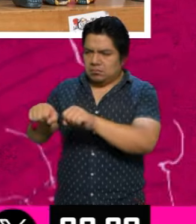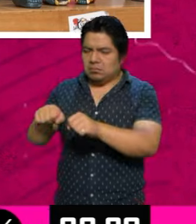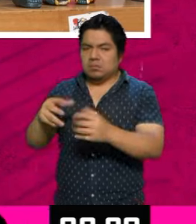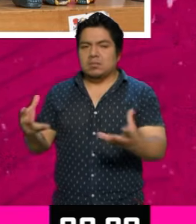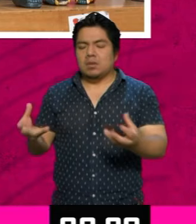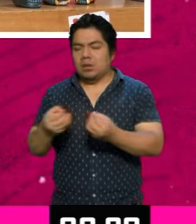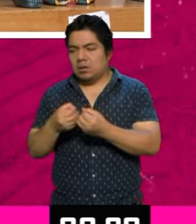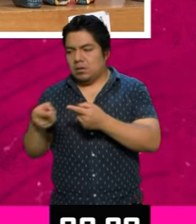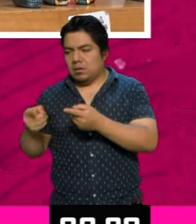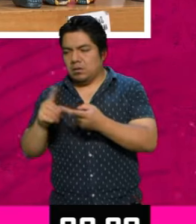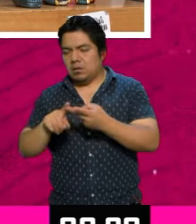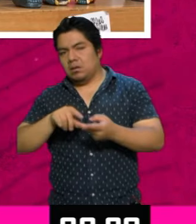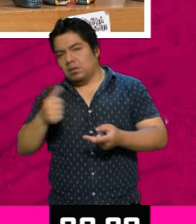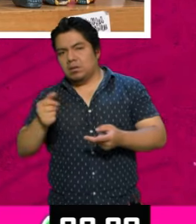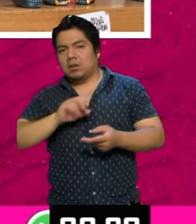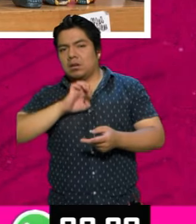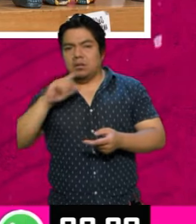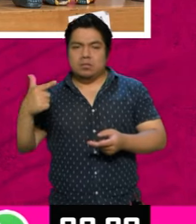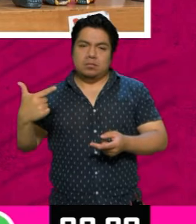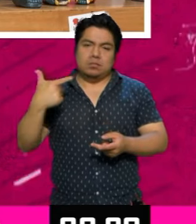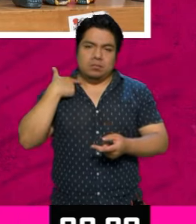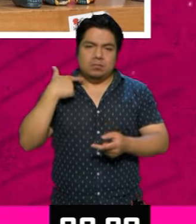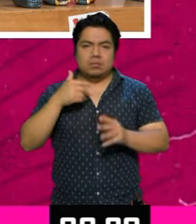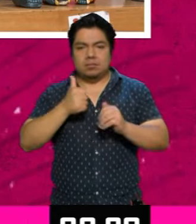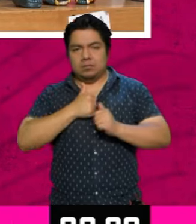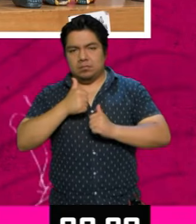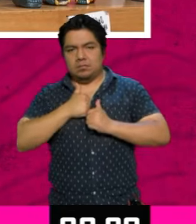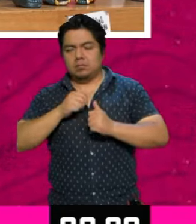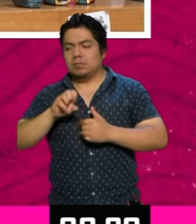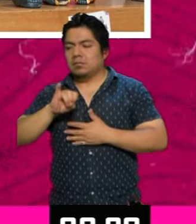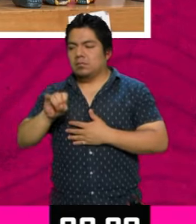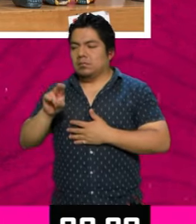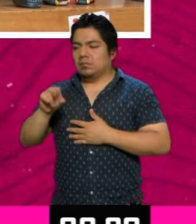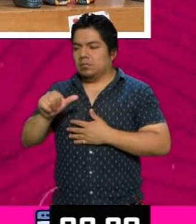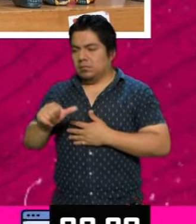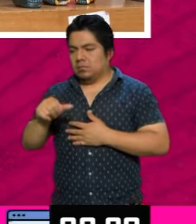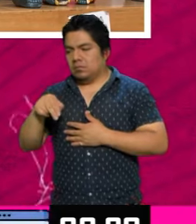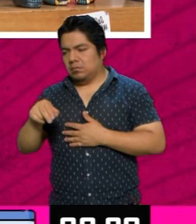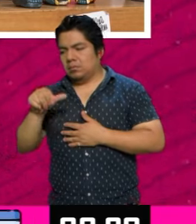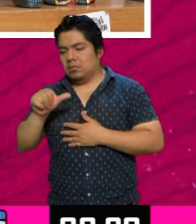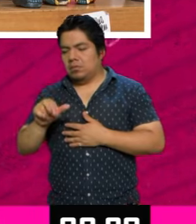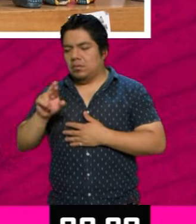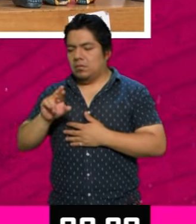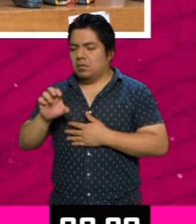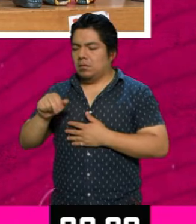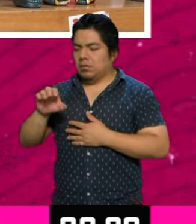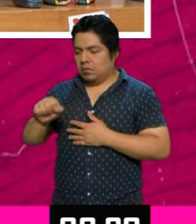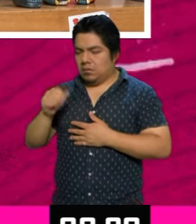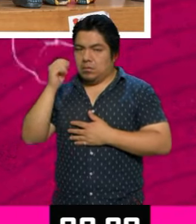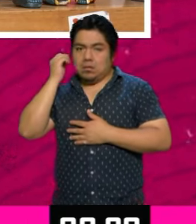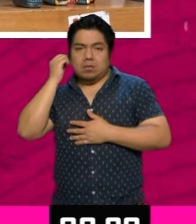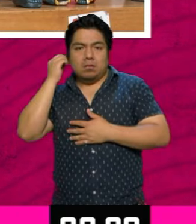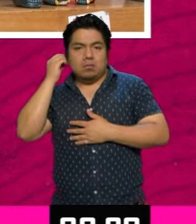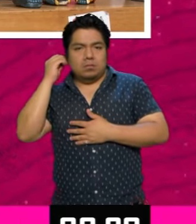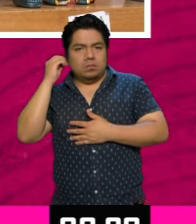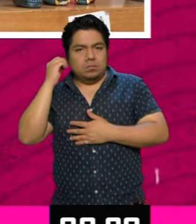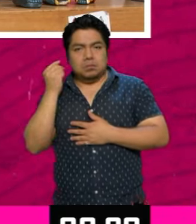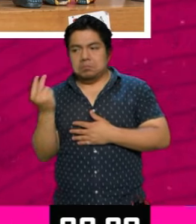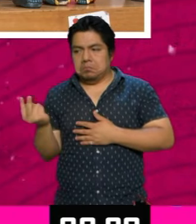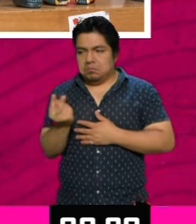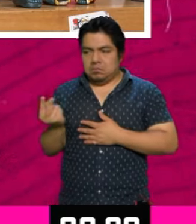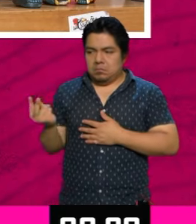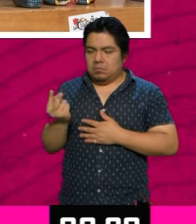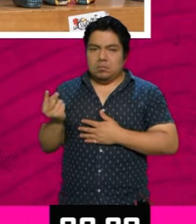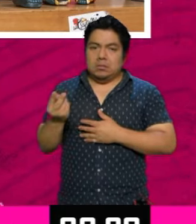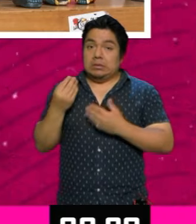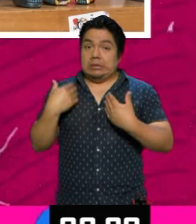el comandante, ex comandante de la Armada, Juan Arnés, y están siendo procesados por